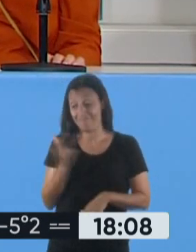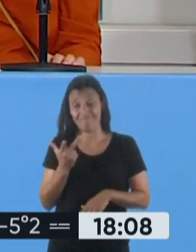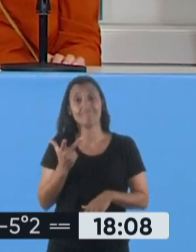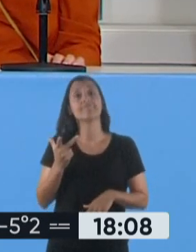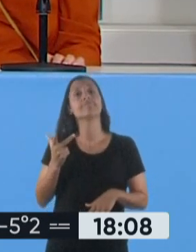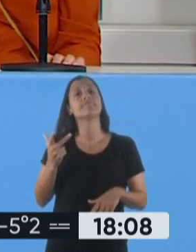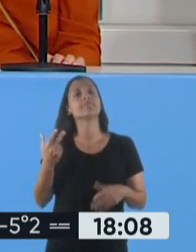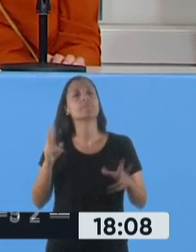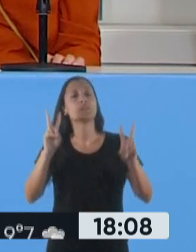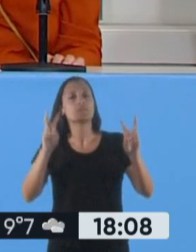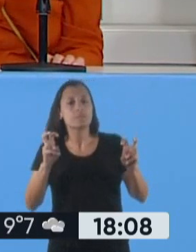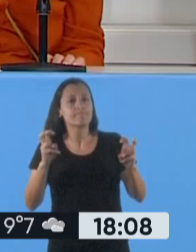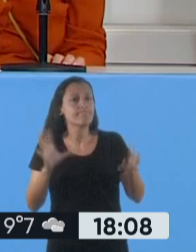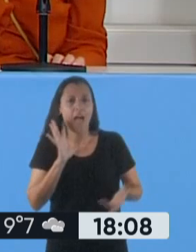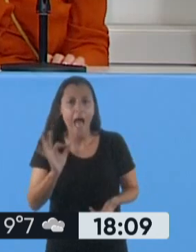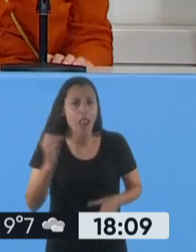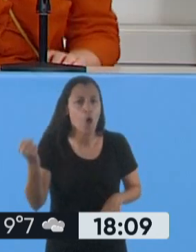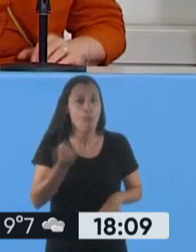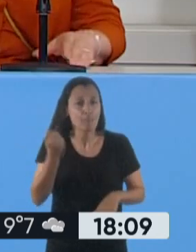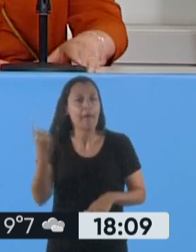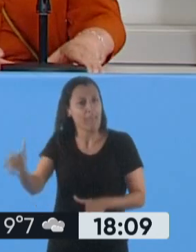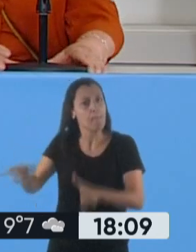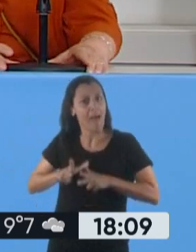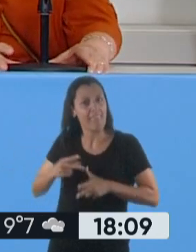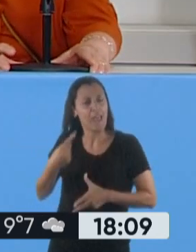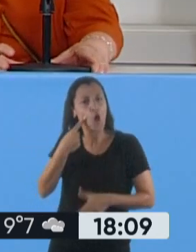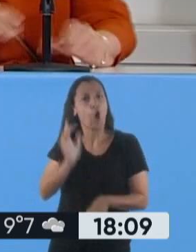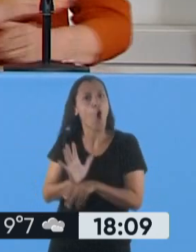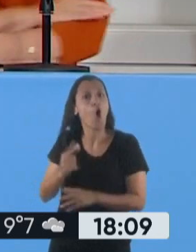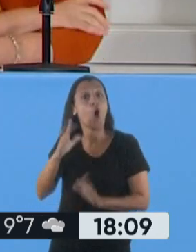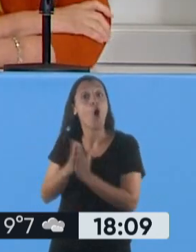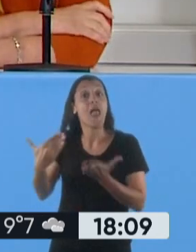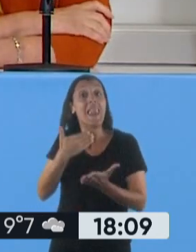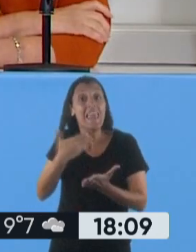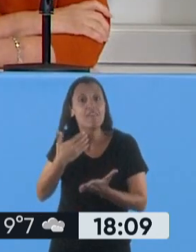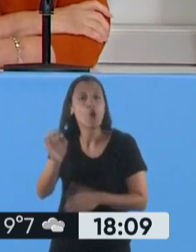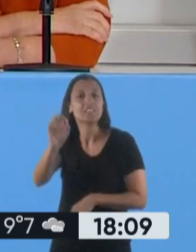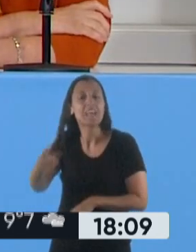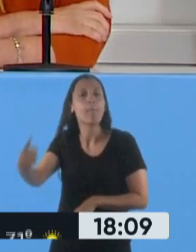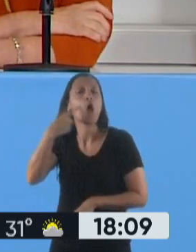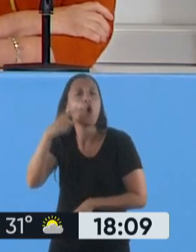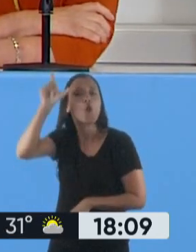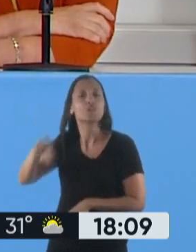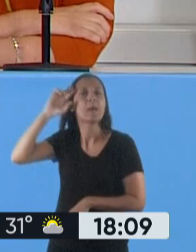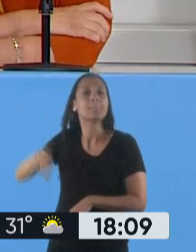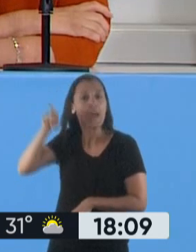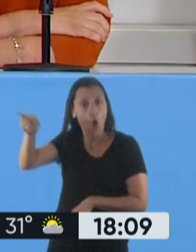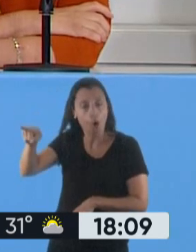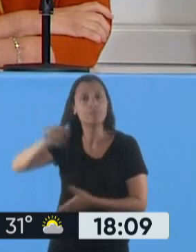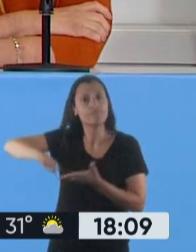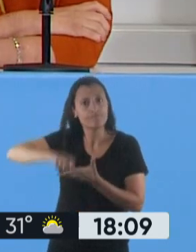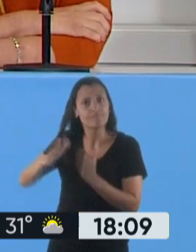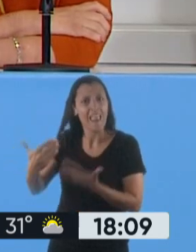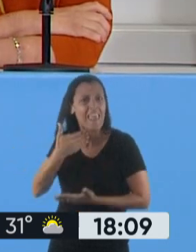Kelly de un libro magnífico que Kelly me recomendó leer y que terminé de leer, que se llama Conocer a Perón, que escribió Abal Medina, Juan Manuel Abal